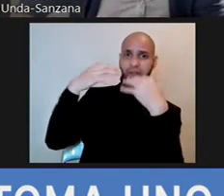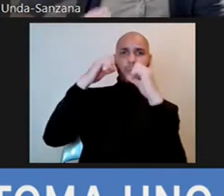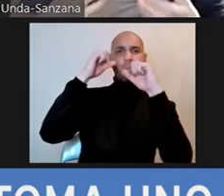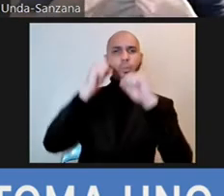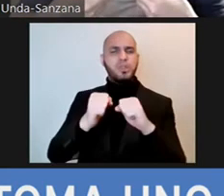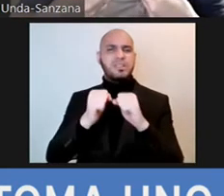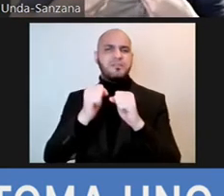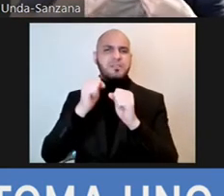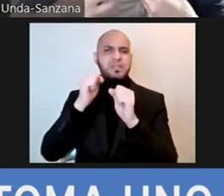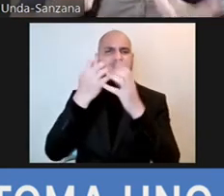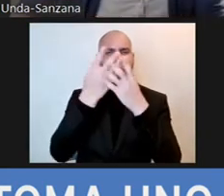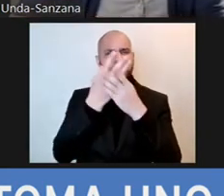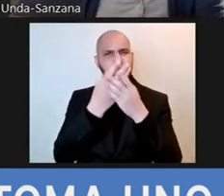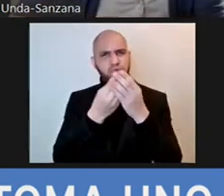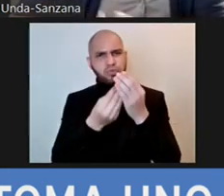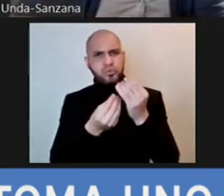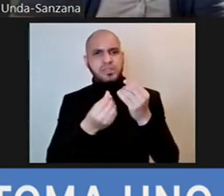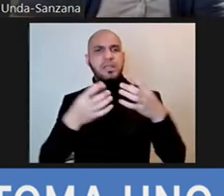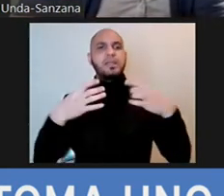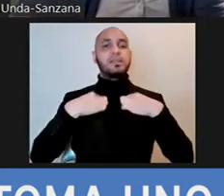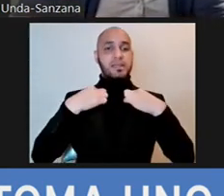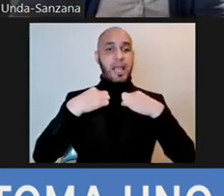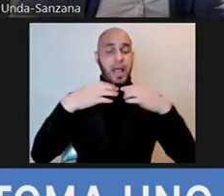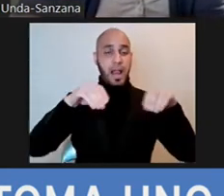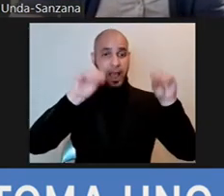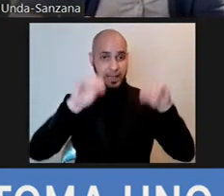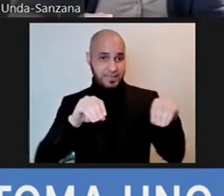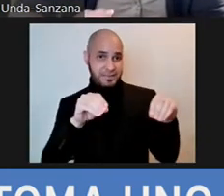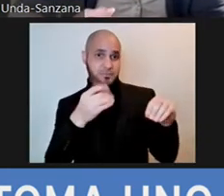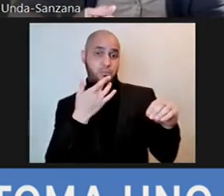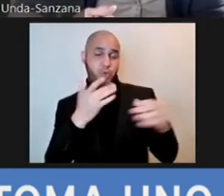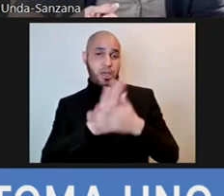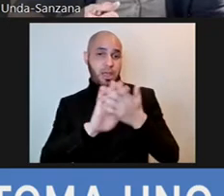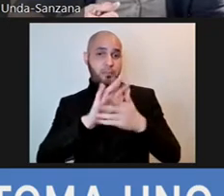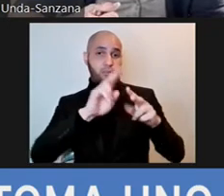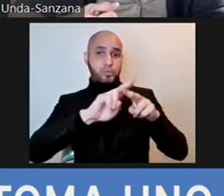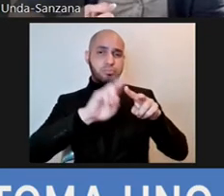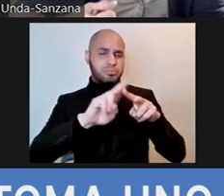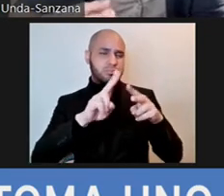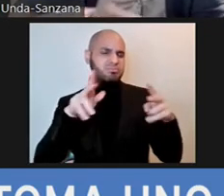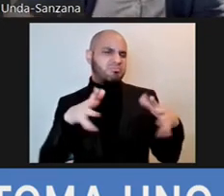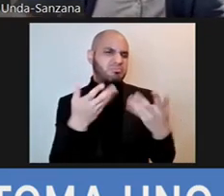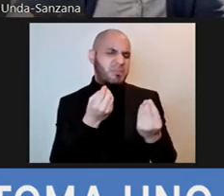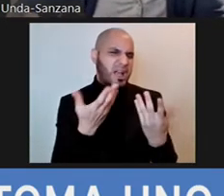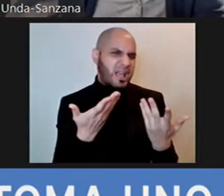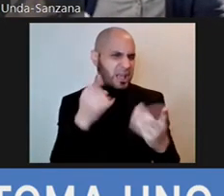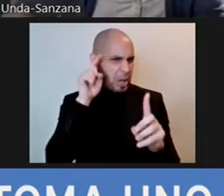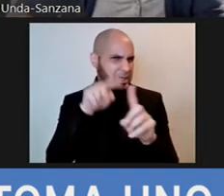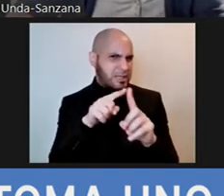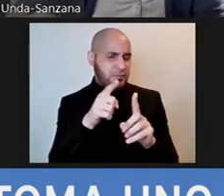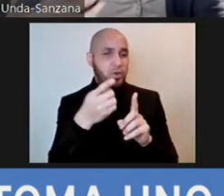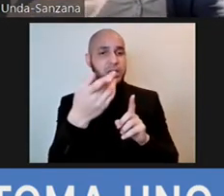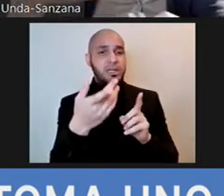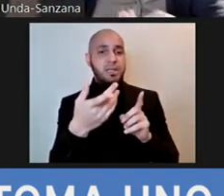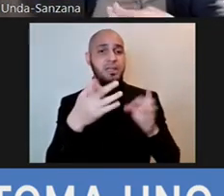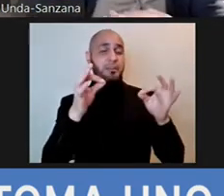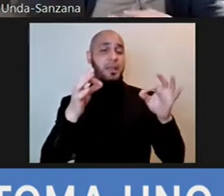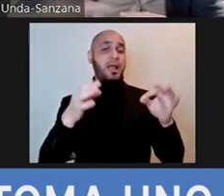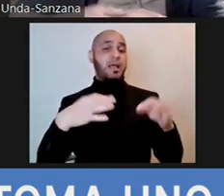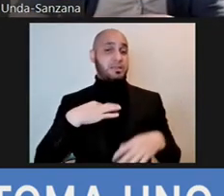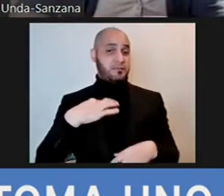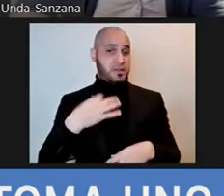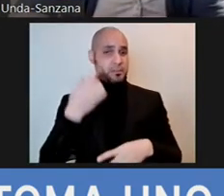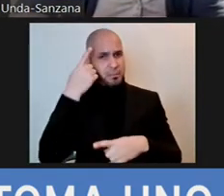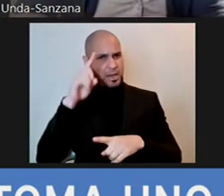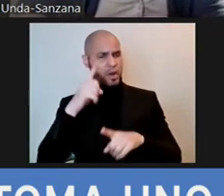en la posible degradación de telas, las que en el fondo son usadas para, bueno, acá lo plantean para usos civiles,